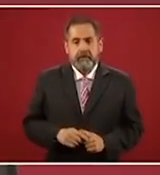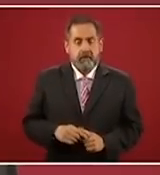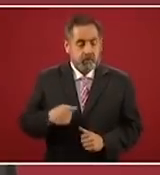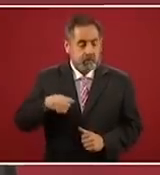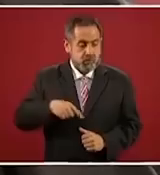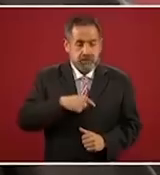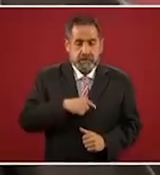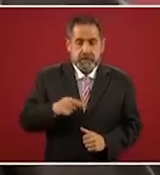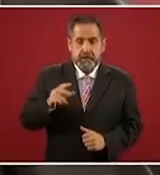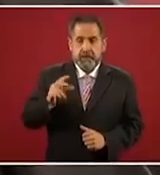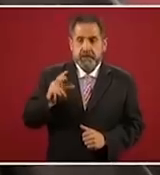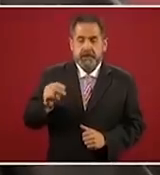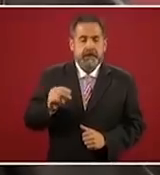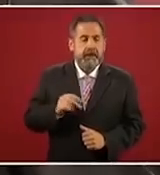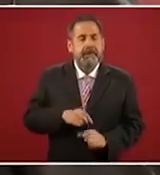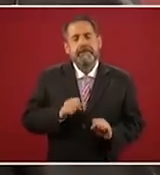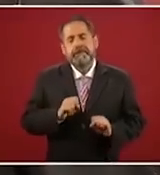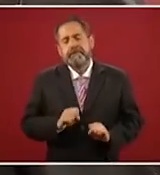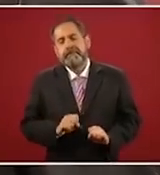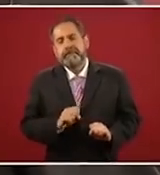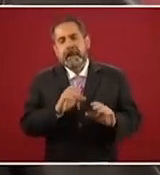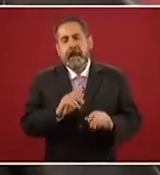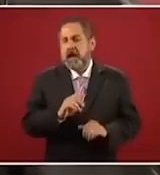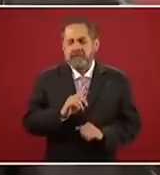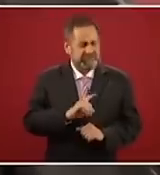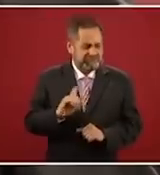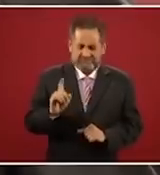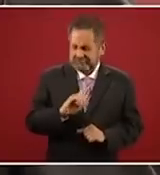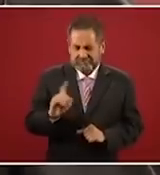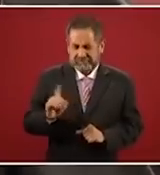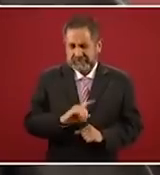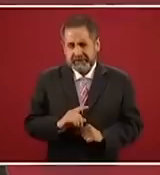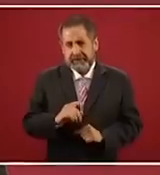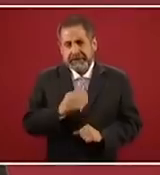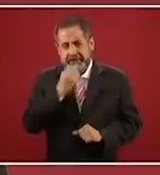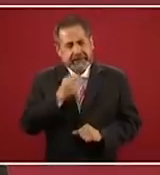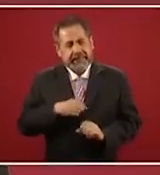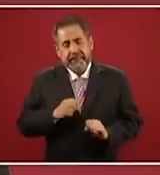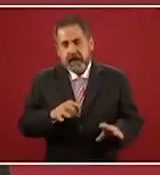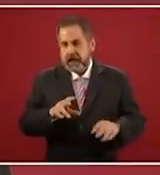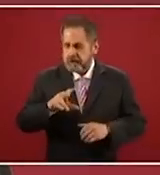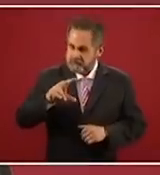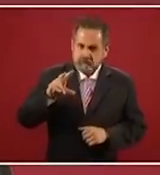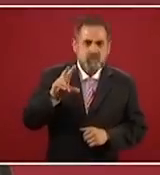vamos a ceder en nada.